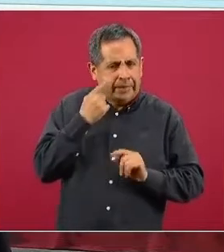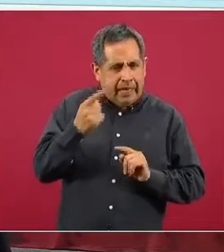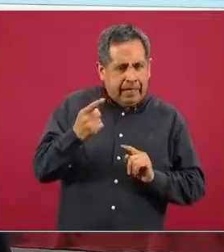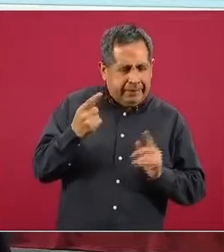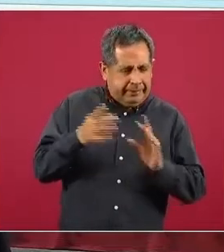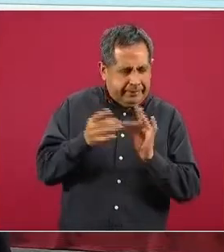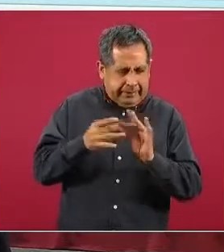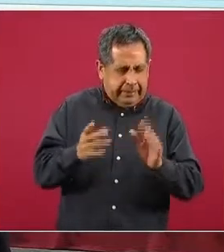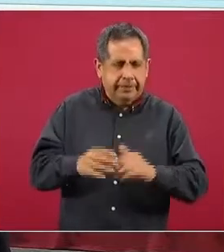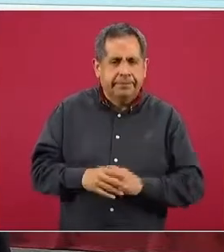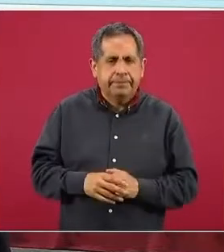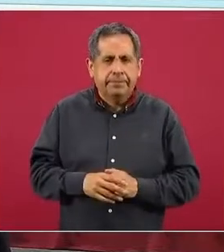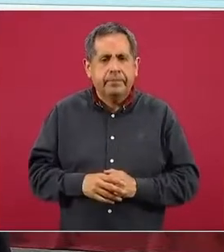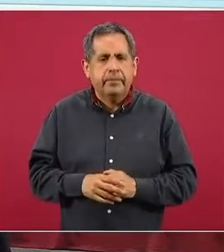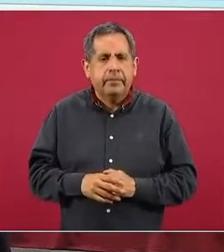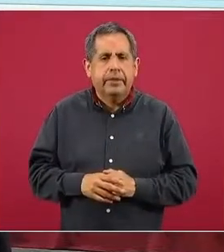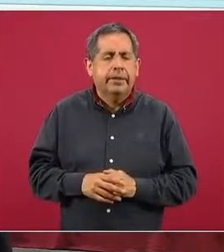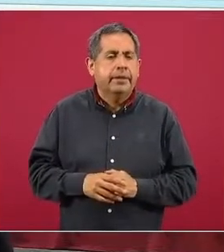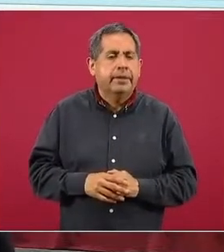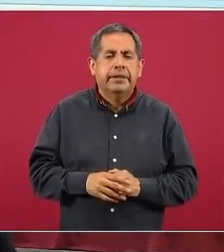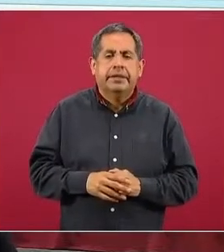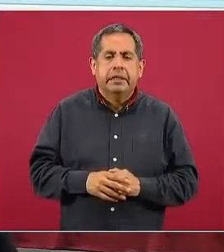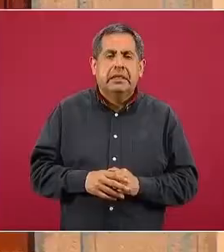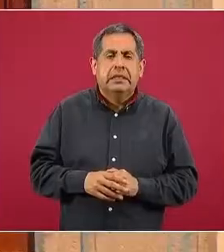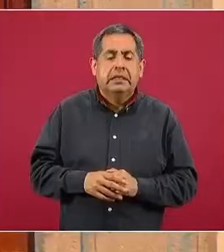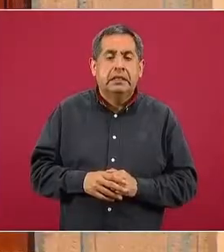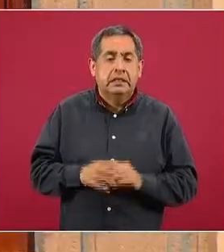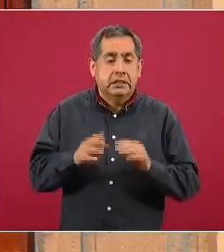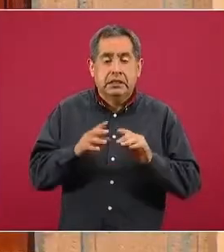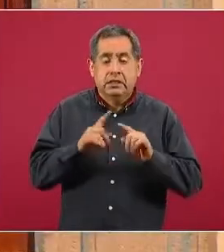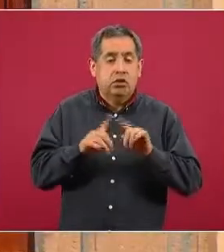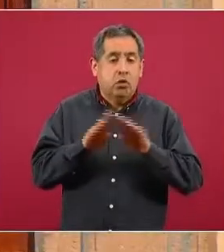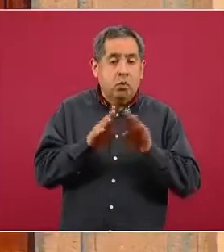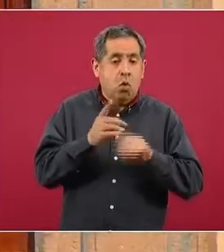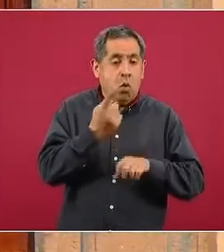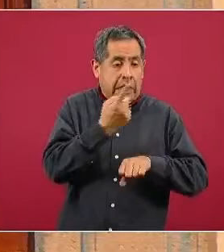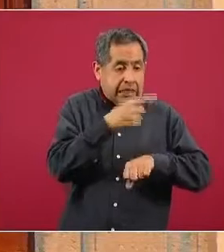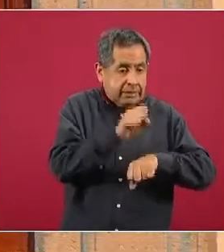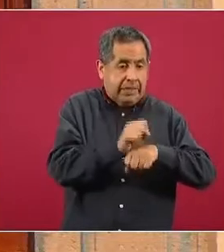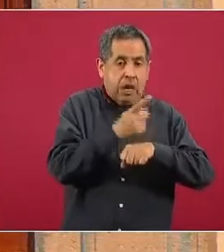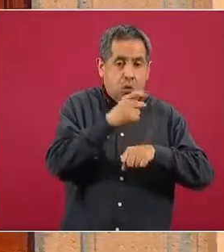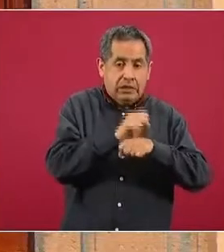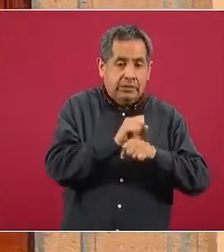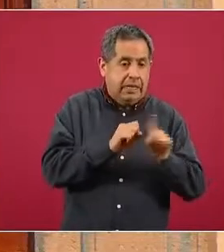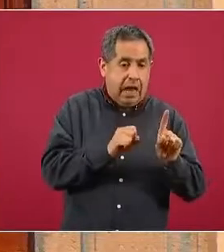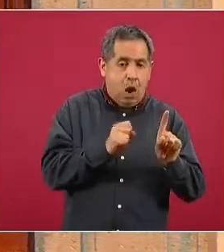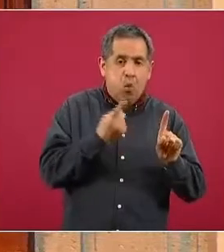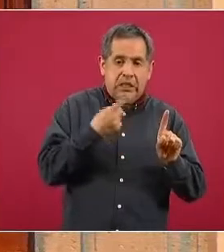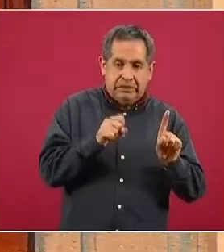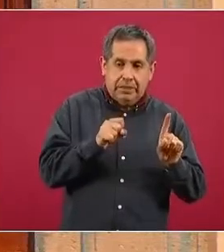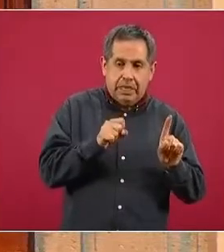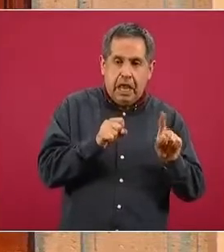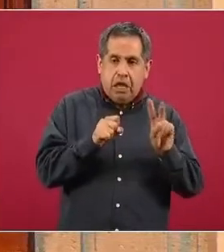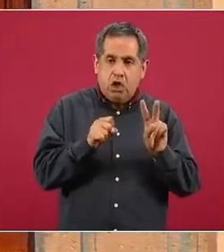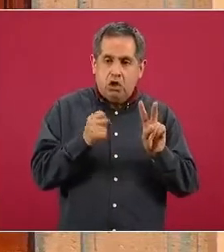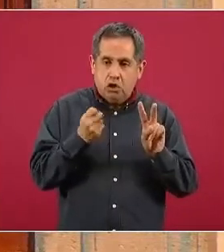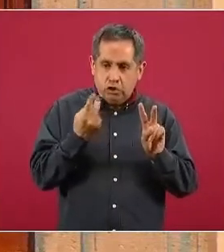ellas. Podemos ver precisamente la distribución por semana epidemiológica de las más de